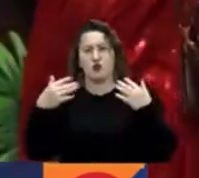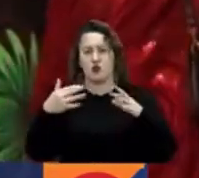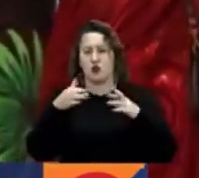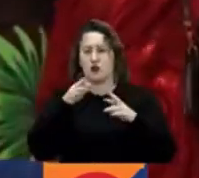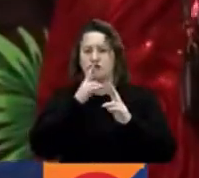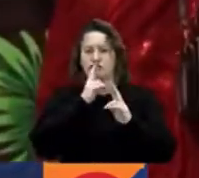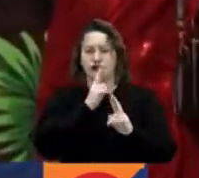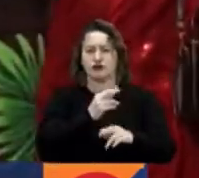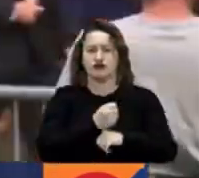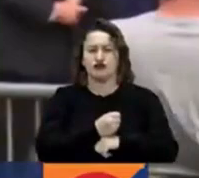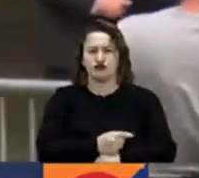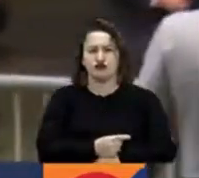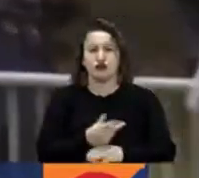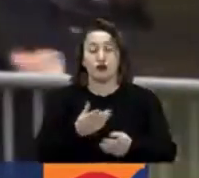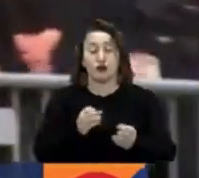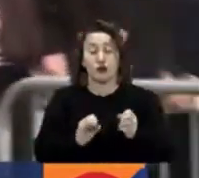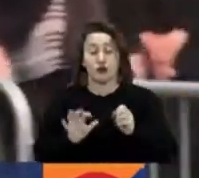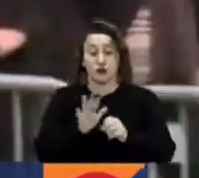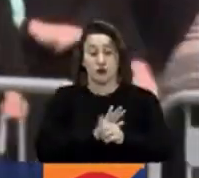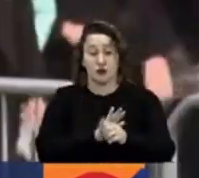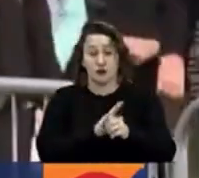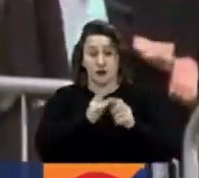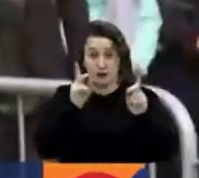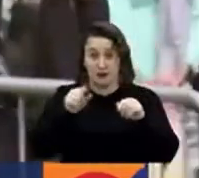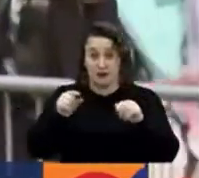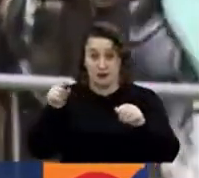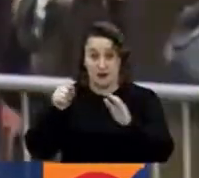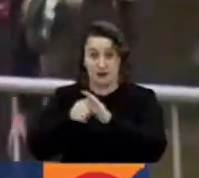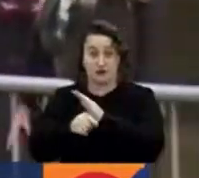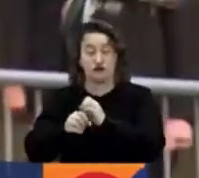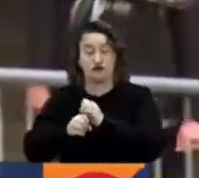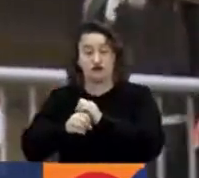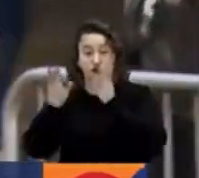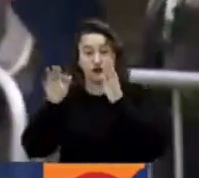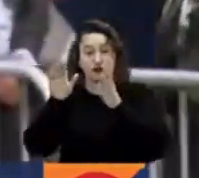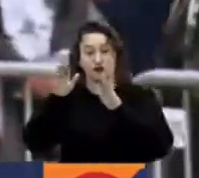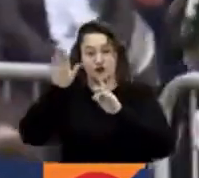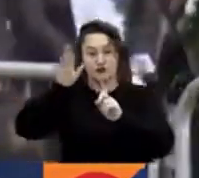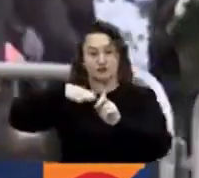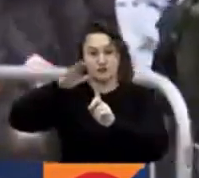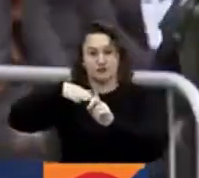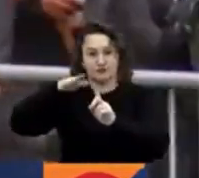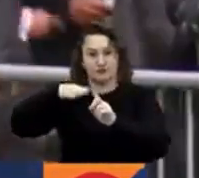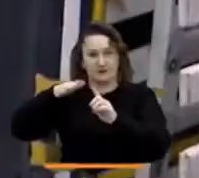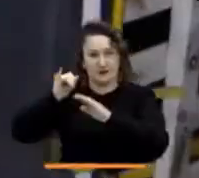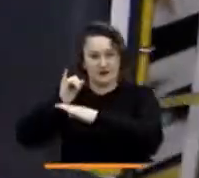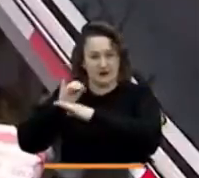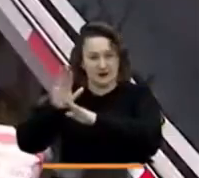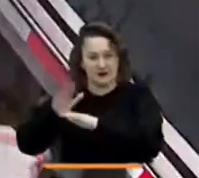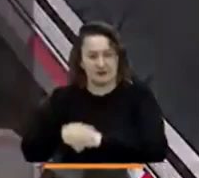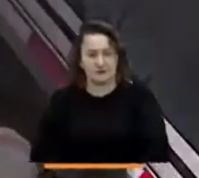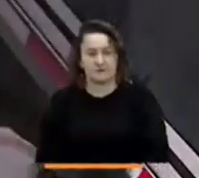ante la pandemia del COVID-19 y el ataque terrorista contra 2 mezquitas musulmanas.